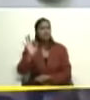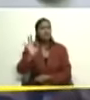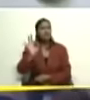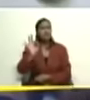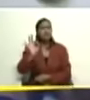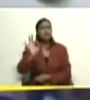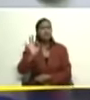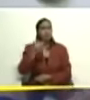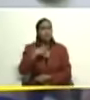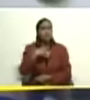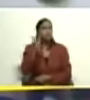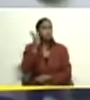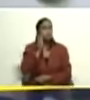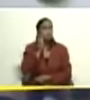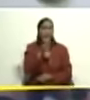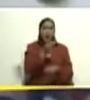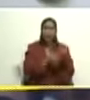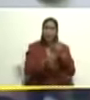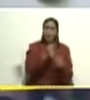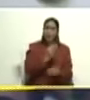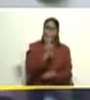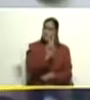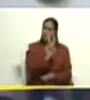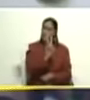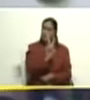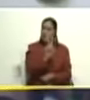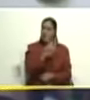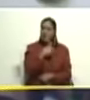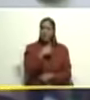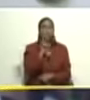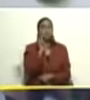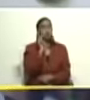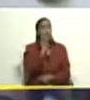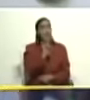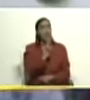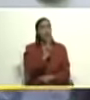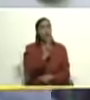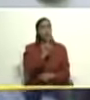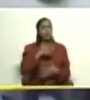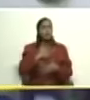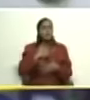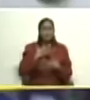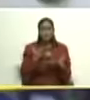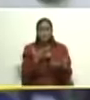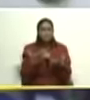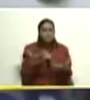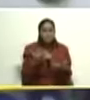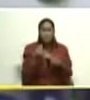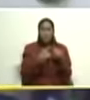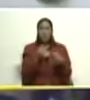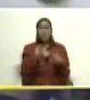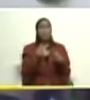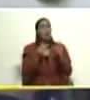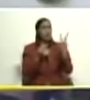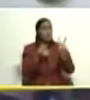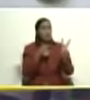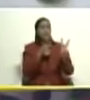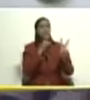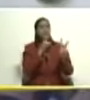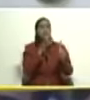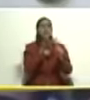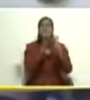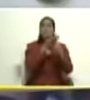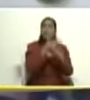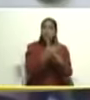economía venezolana y lo miro con una sana envidia, porque a lo mejor, pese a todas las dificultades, Venezuela